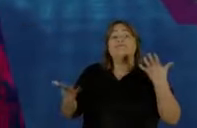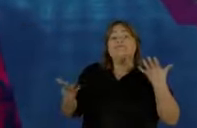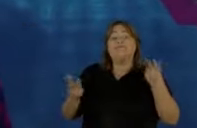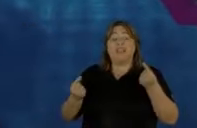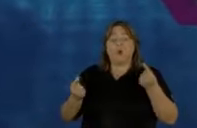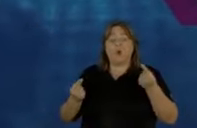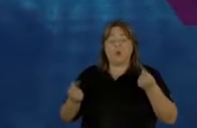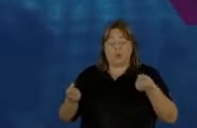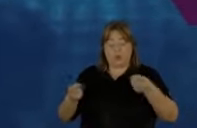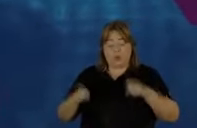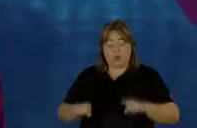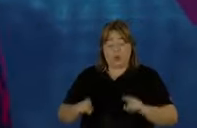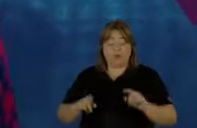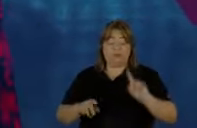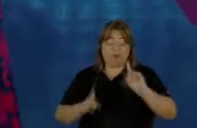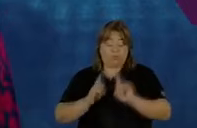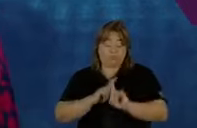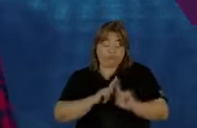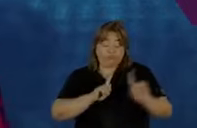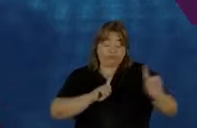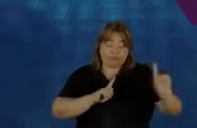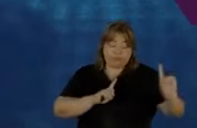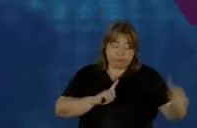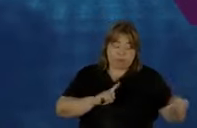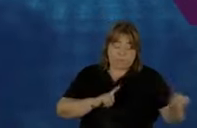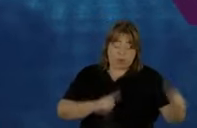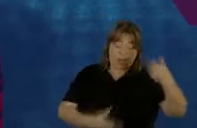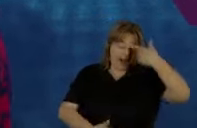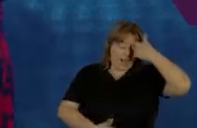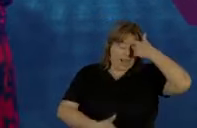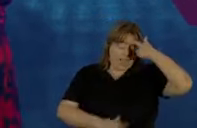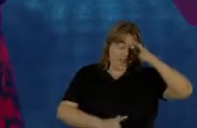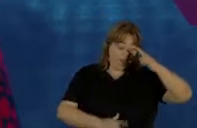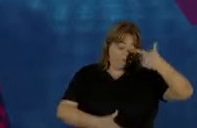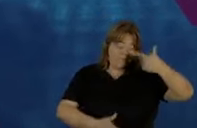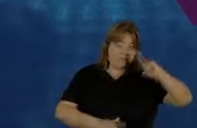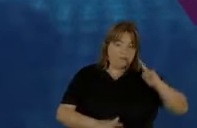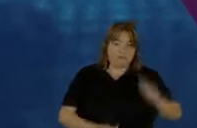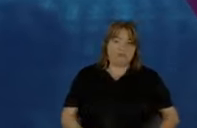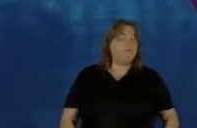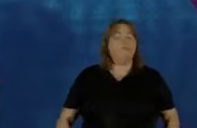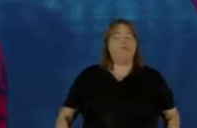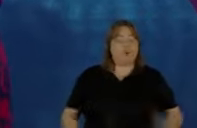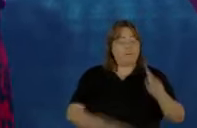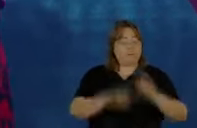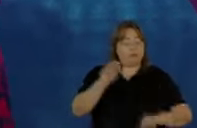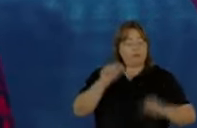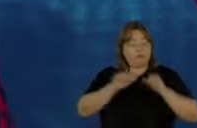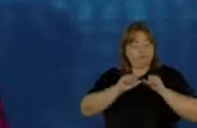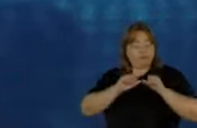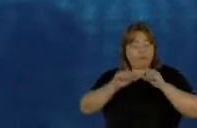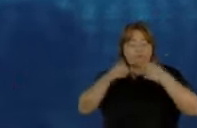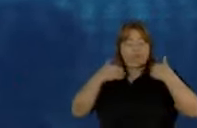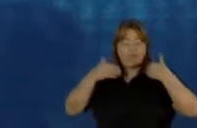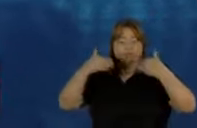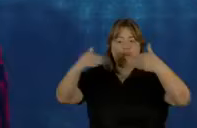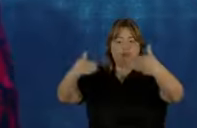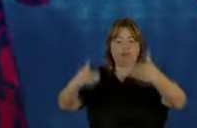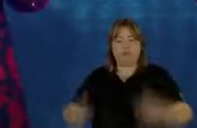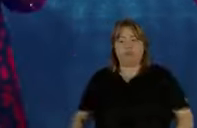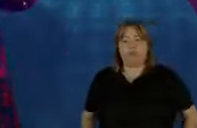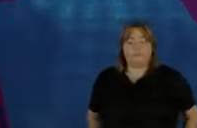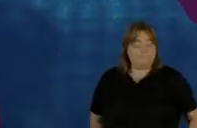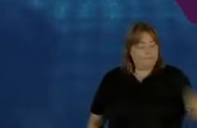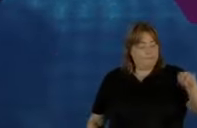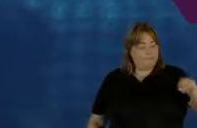del campamento, detuvo el campamento en aquel entonces, no pudo avanzar hacia donde ellos se dirigían, y